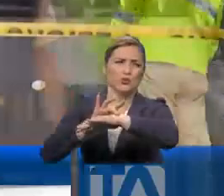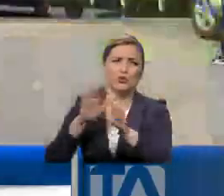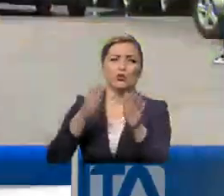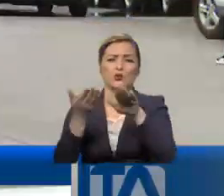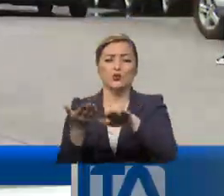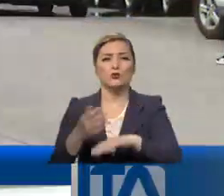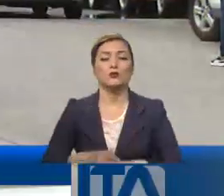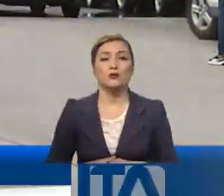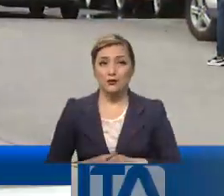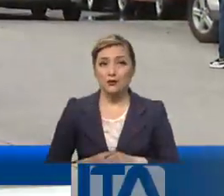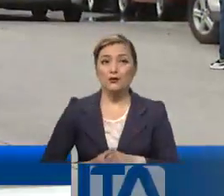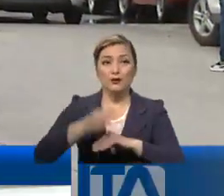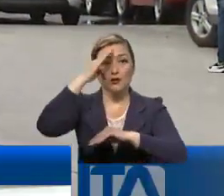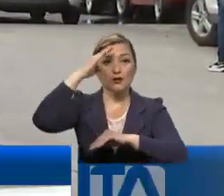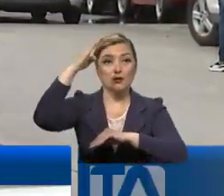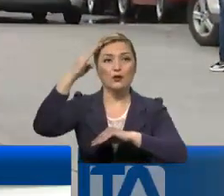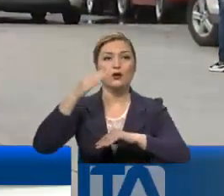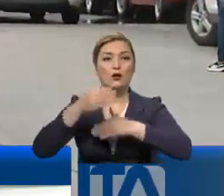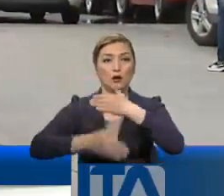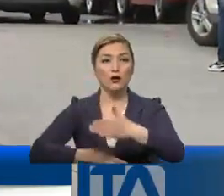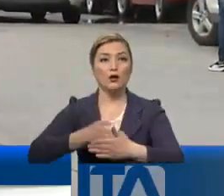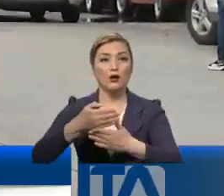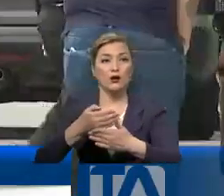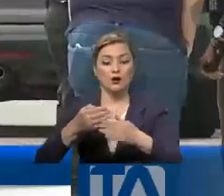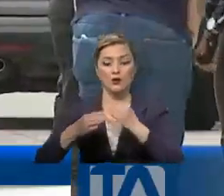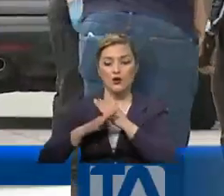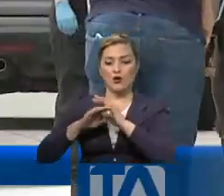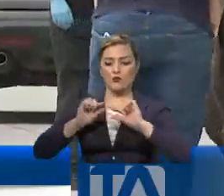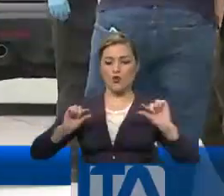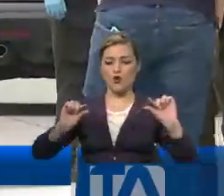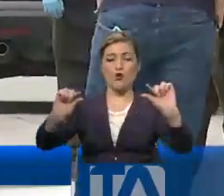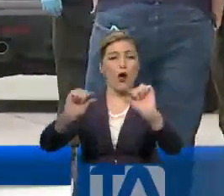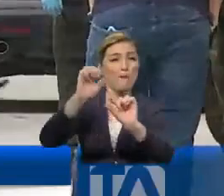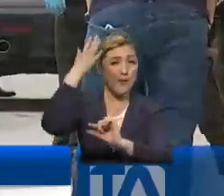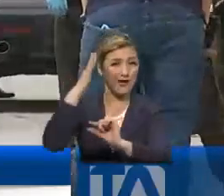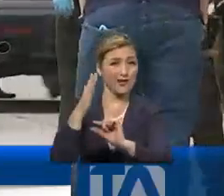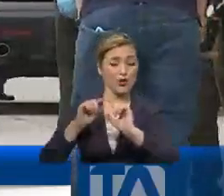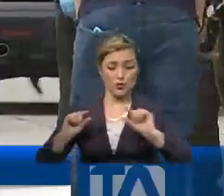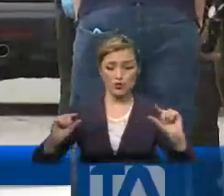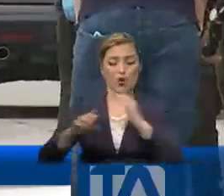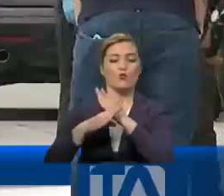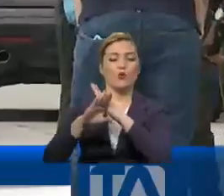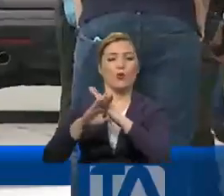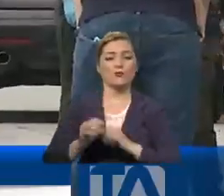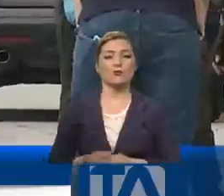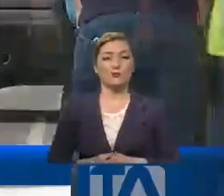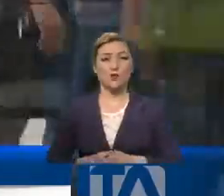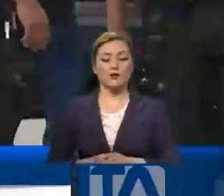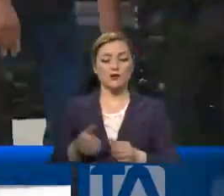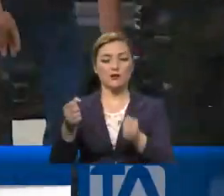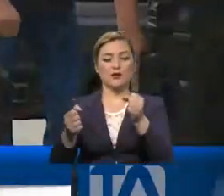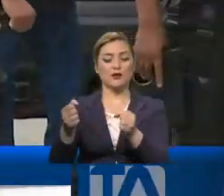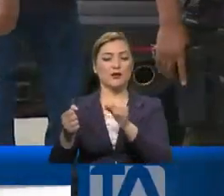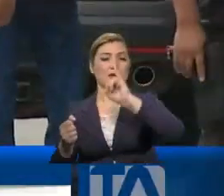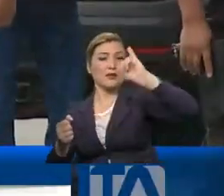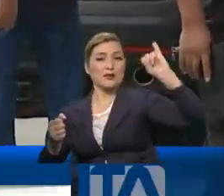vitales. De inmediato la policía tomó procedimiento y cercó el lugar. Se identificaron 3 impactos por el costado izquierdo del vehículo del